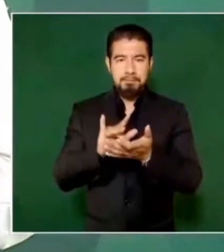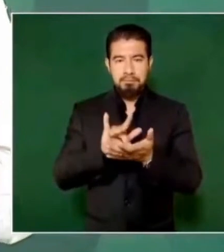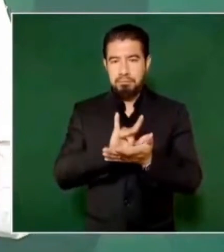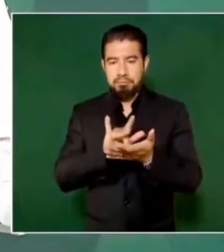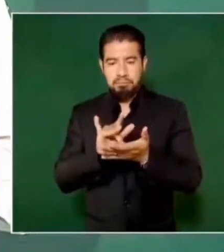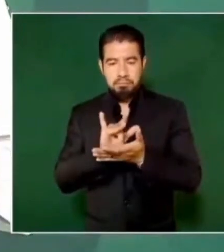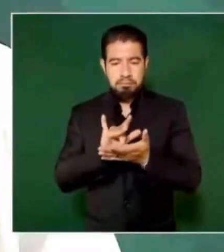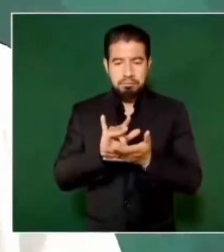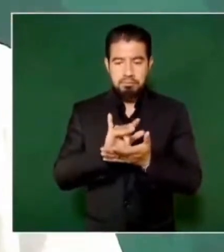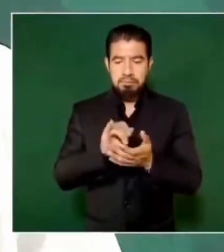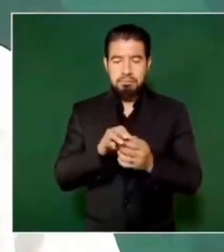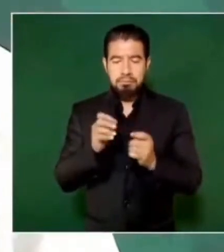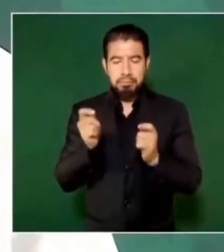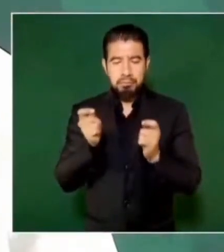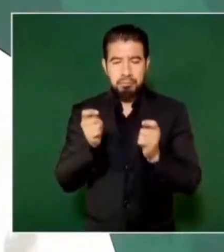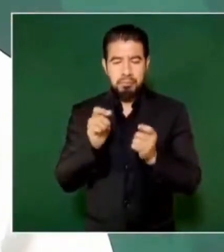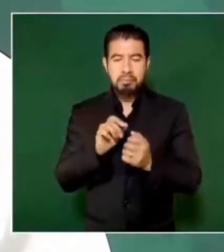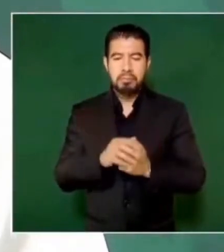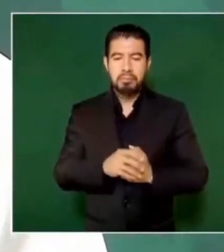que la controlan.